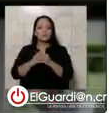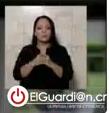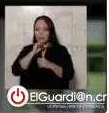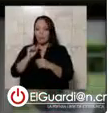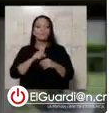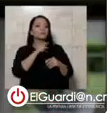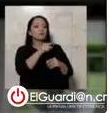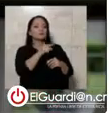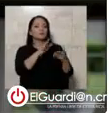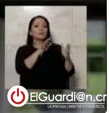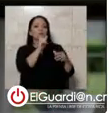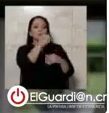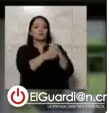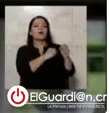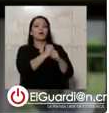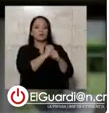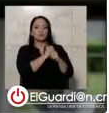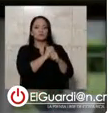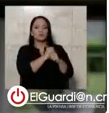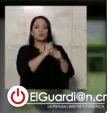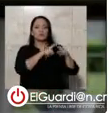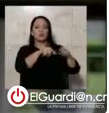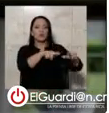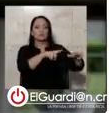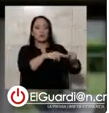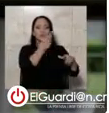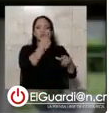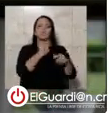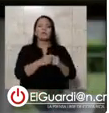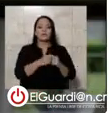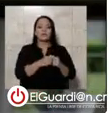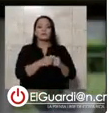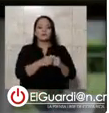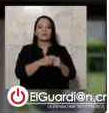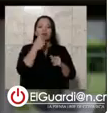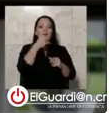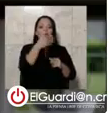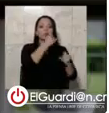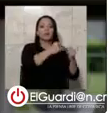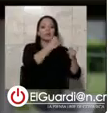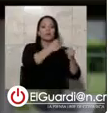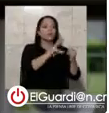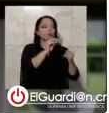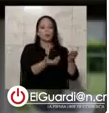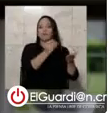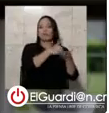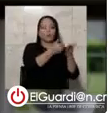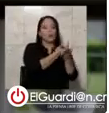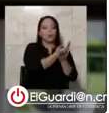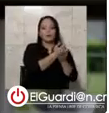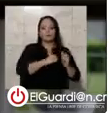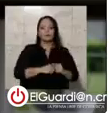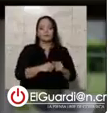las otorgaron como por 10 años y en diferentes puntos, entonces hay que ver dónde van terminando para no renovar y para ir, para llegar a